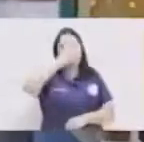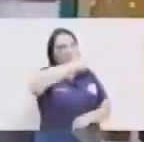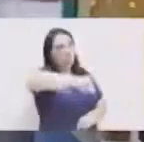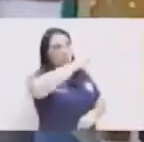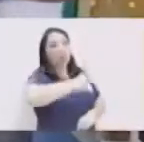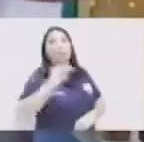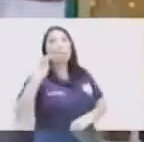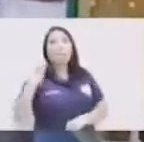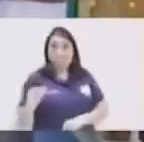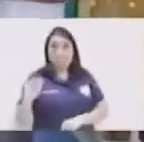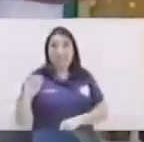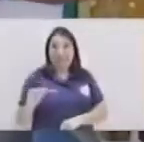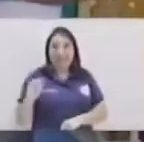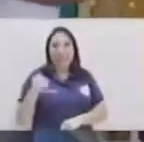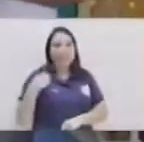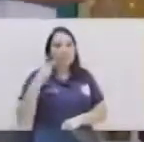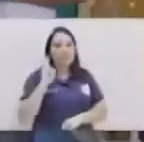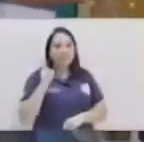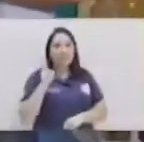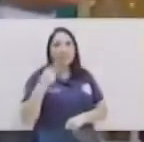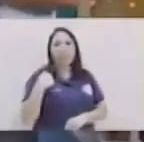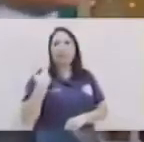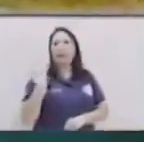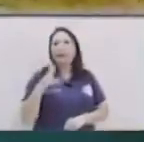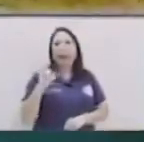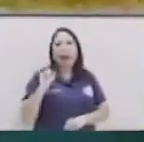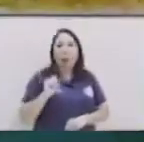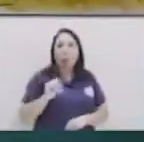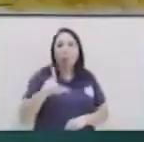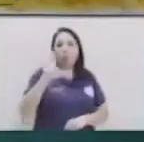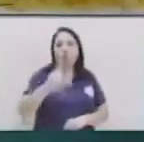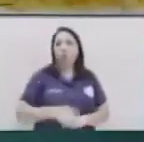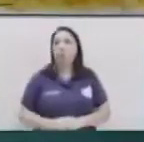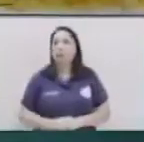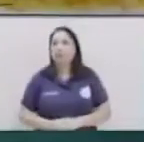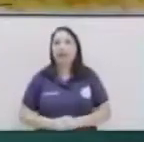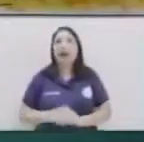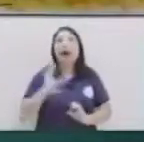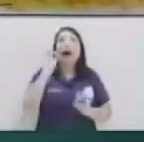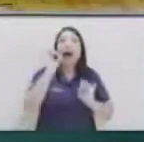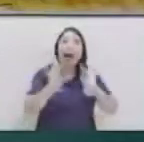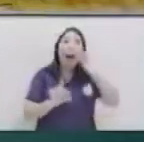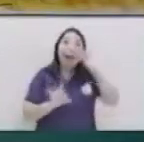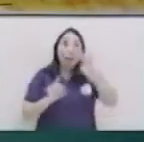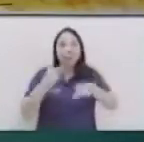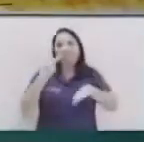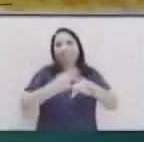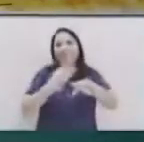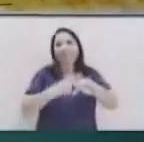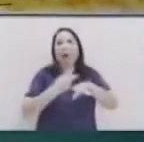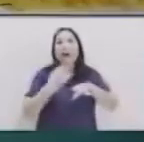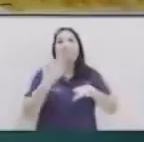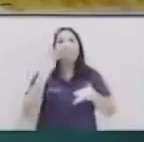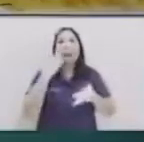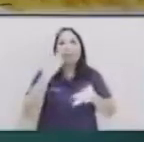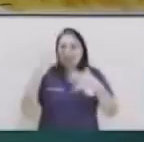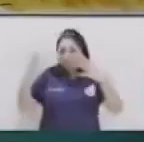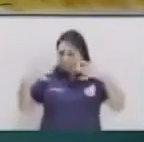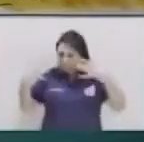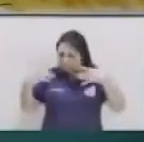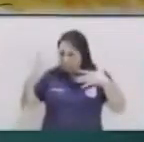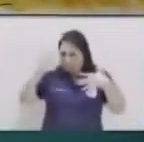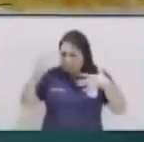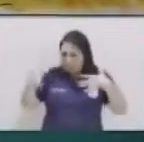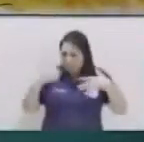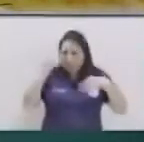tengamos en nuestro entorno. Ajá. A veces pues hay cierta llamada de atención de nuestros padres porque pintamos o dibujamos en espacios que